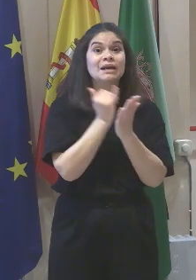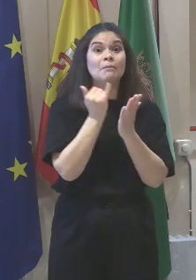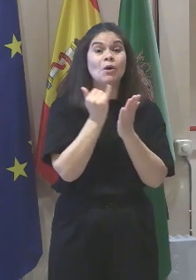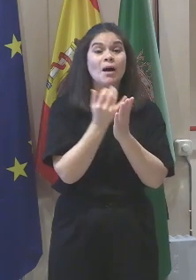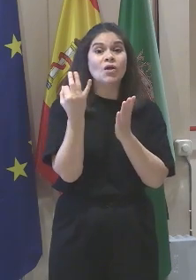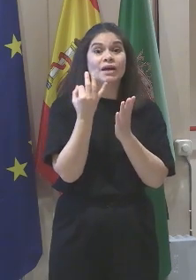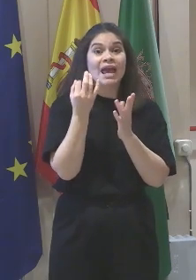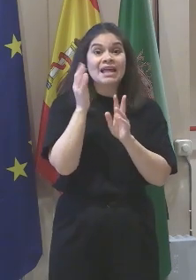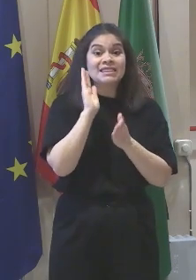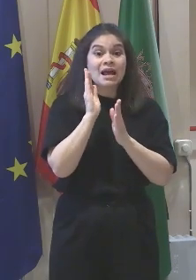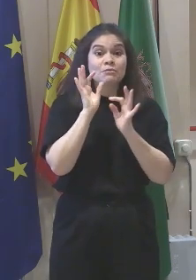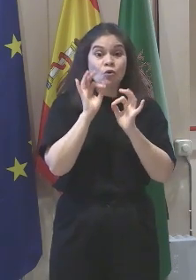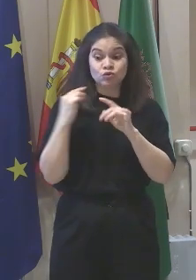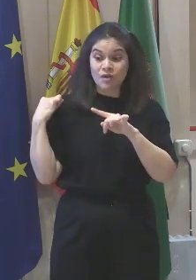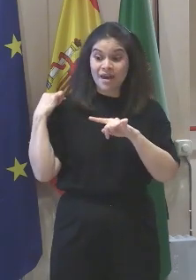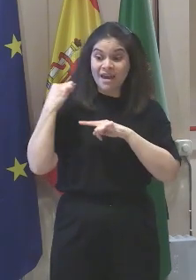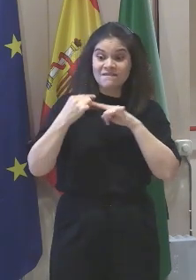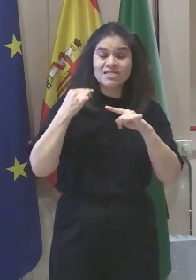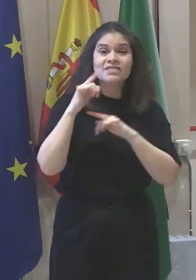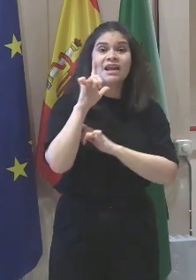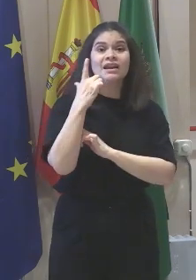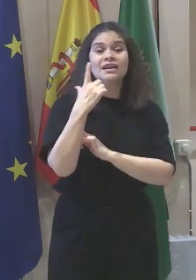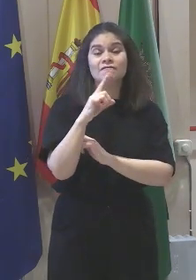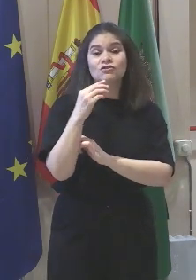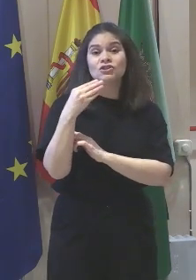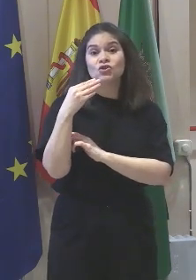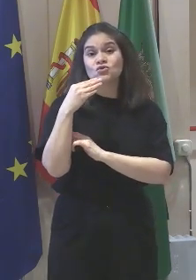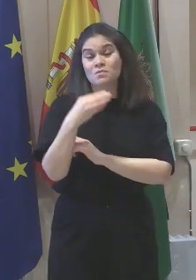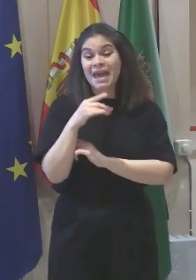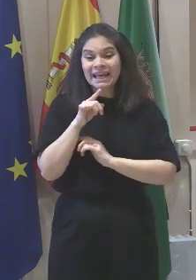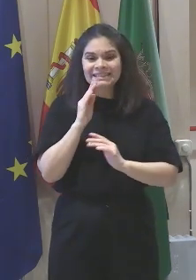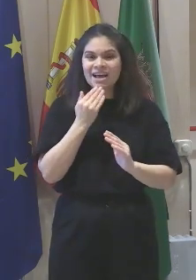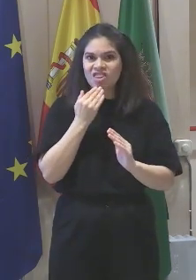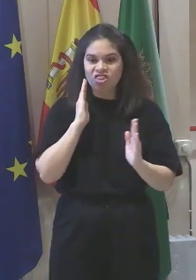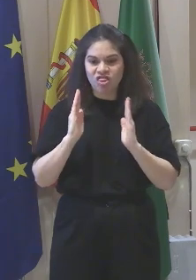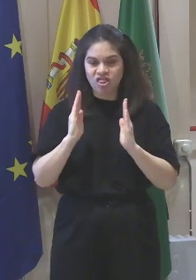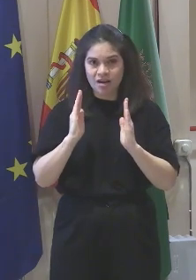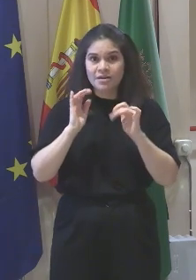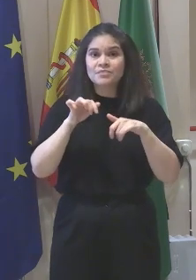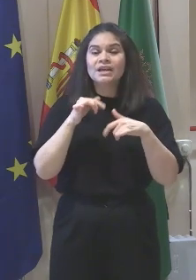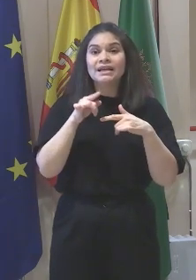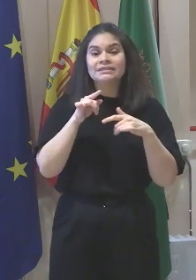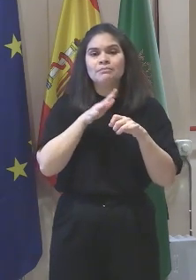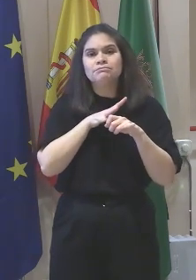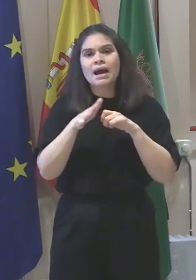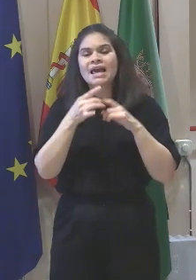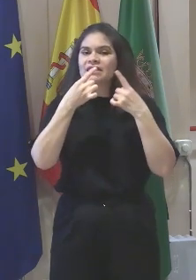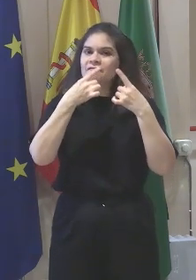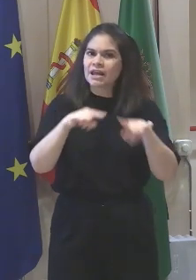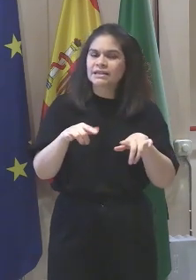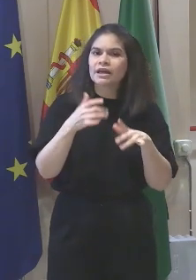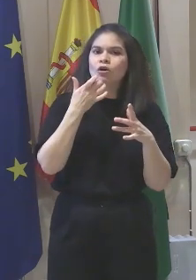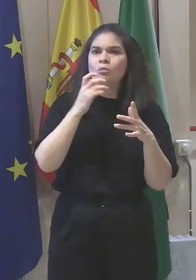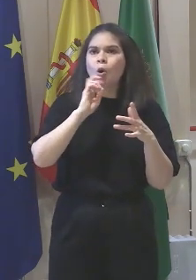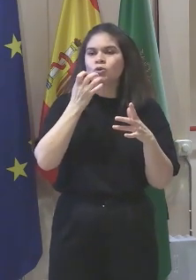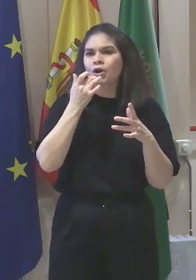específicamente deplecionen de linfocitos B en ese rango de edad. Ese abordaje es distinto pues, a otros, como por ejemplo